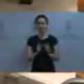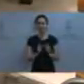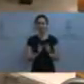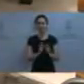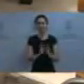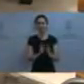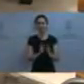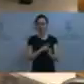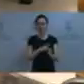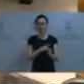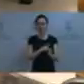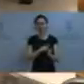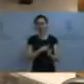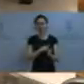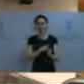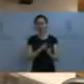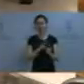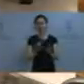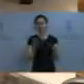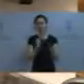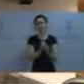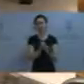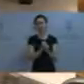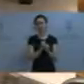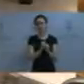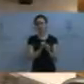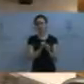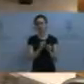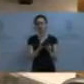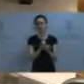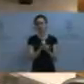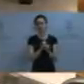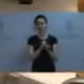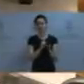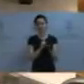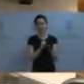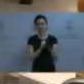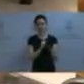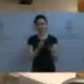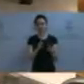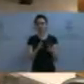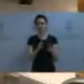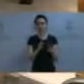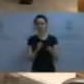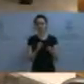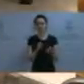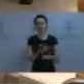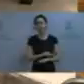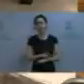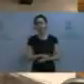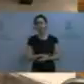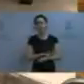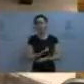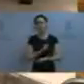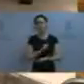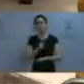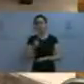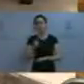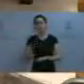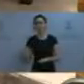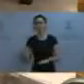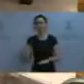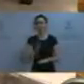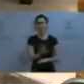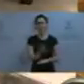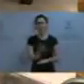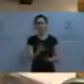Sectorial de Empleo y Asuntos Laborales el nuevo reparto asignado por parte del Gobierno de la Nación en esta materia, con los criterios